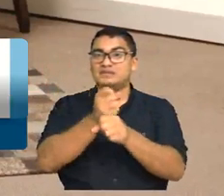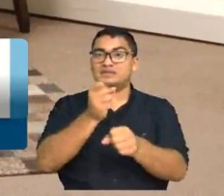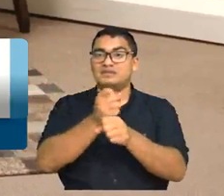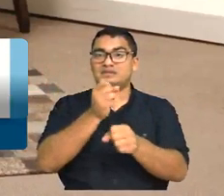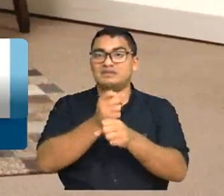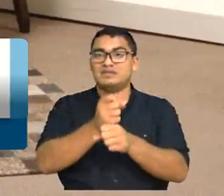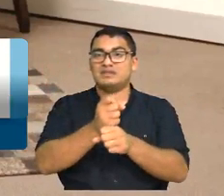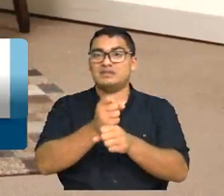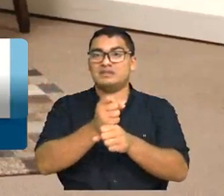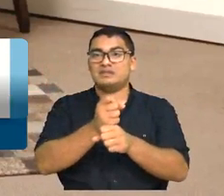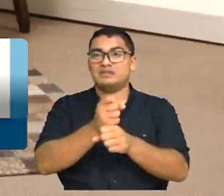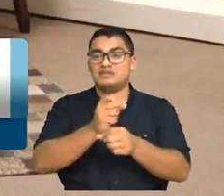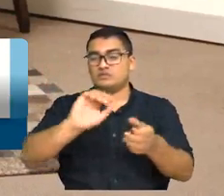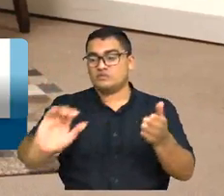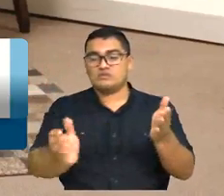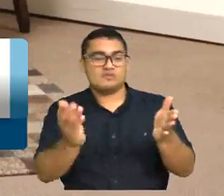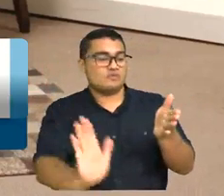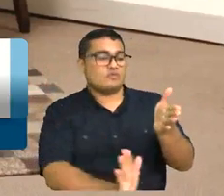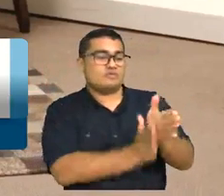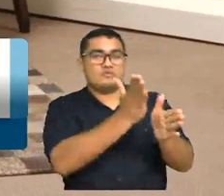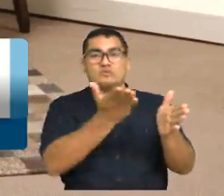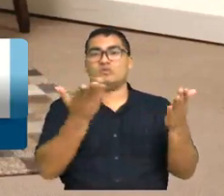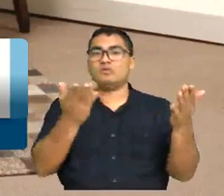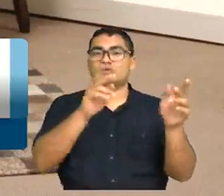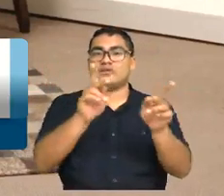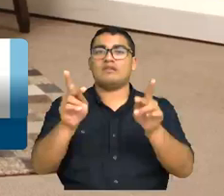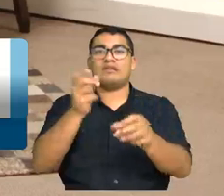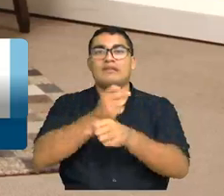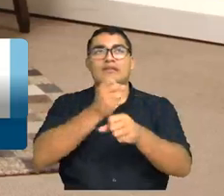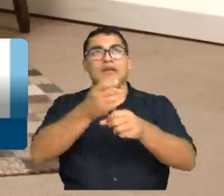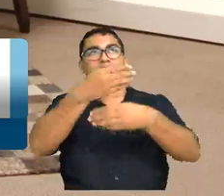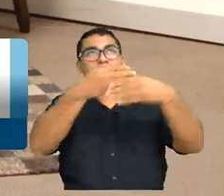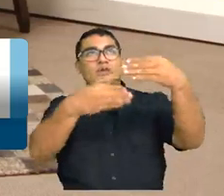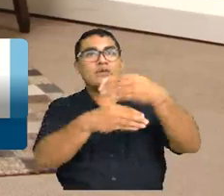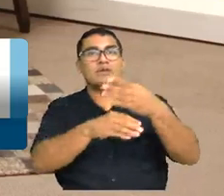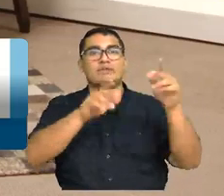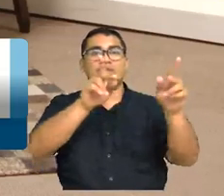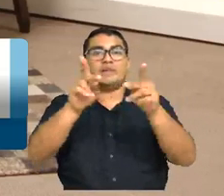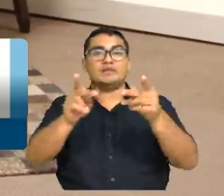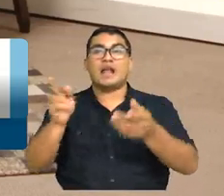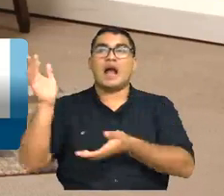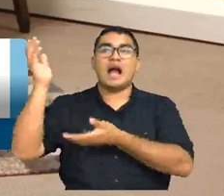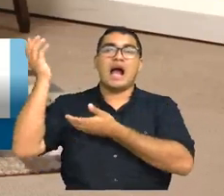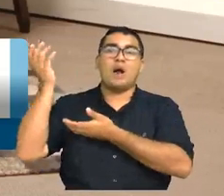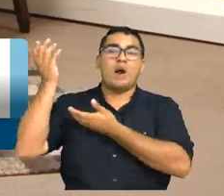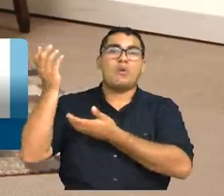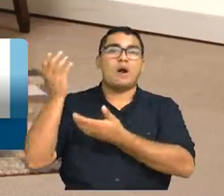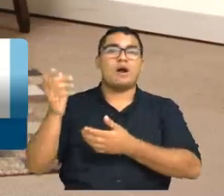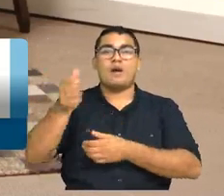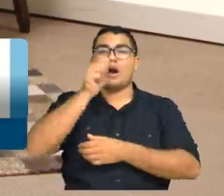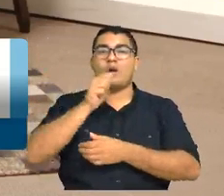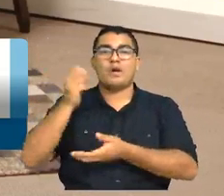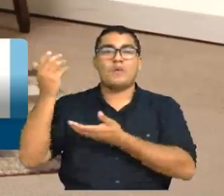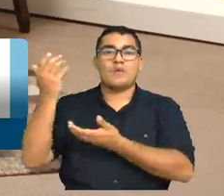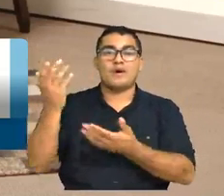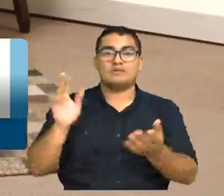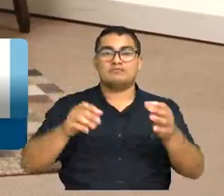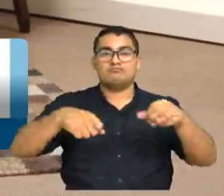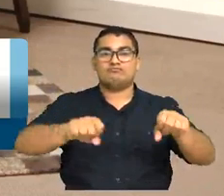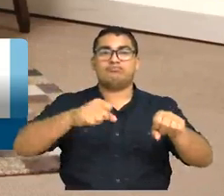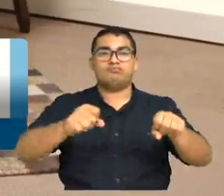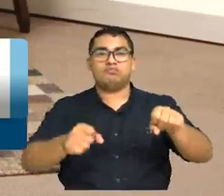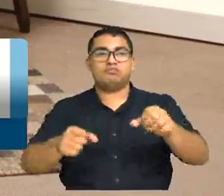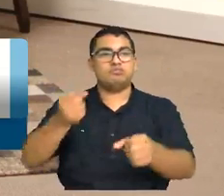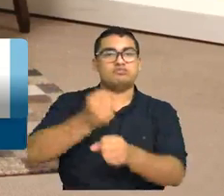ejemplo, los trabajadores por cuenta propia, que están trabajando en los semáforos, la gente que anda haciendo diligencias, los motorizados.